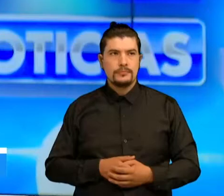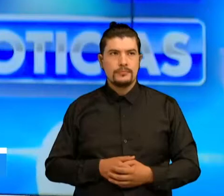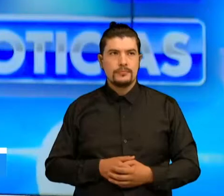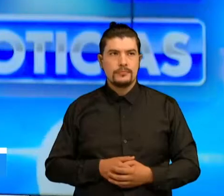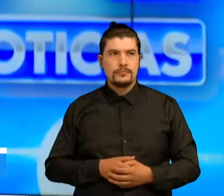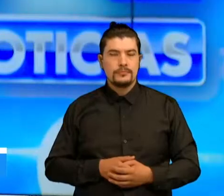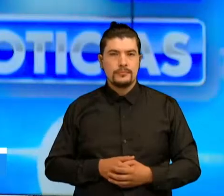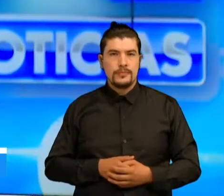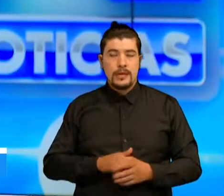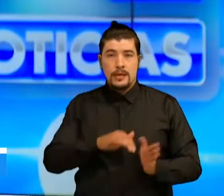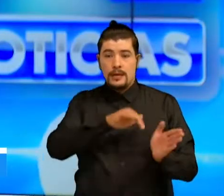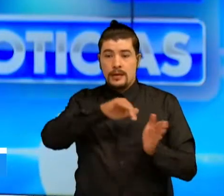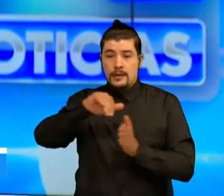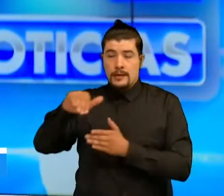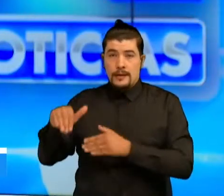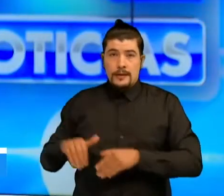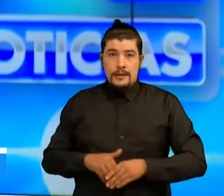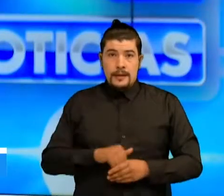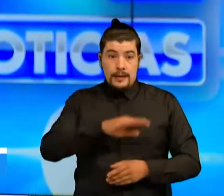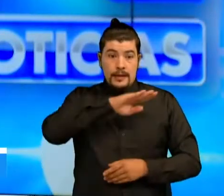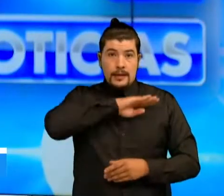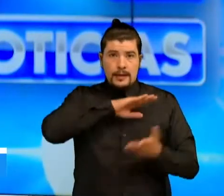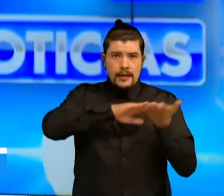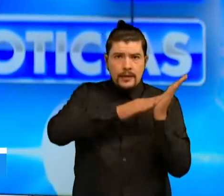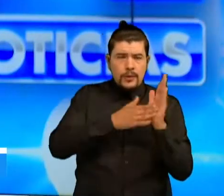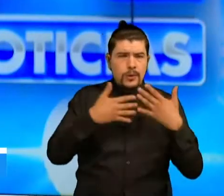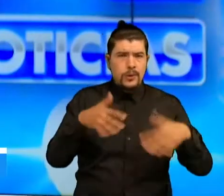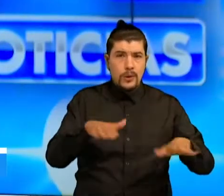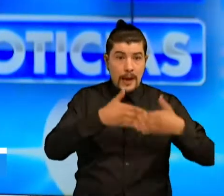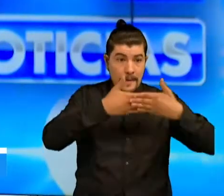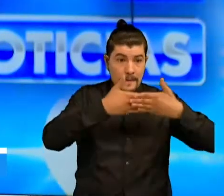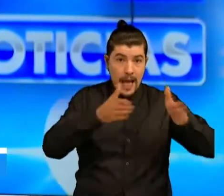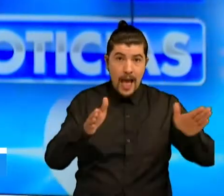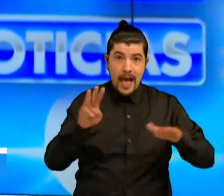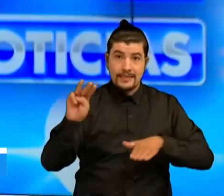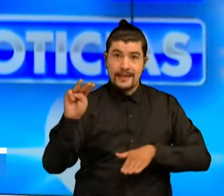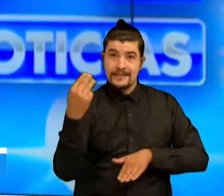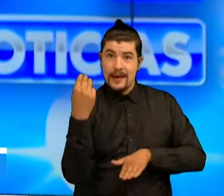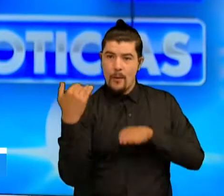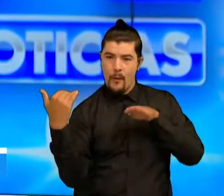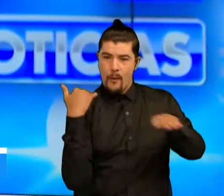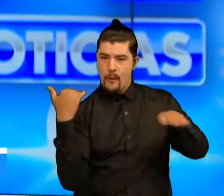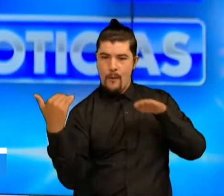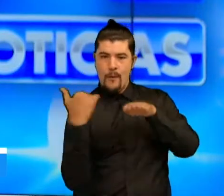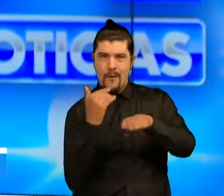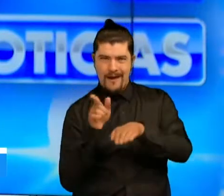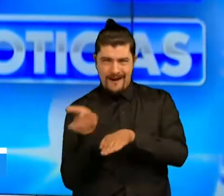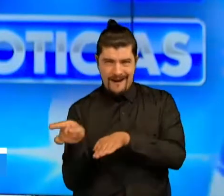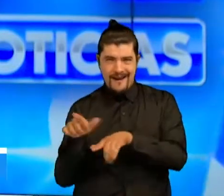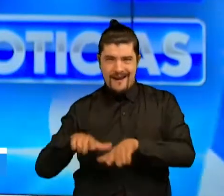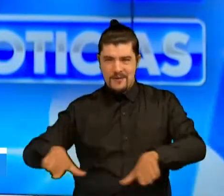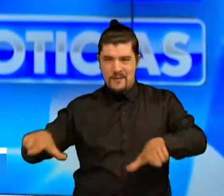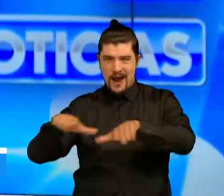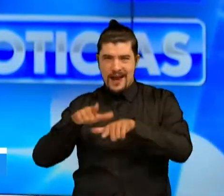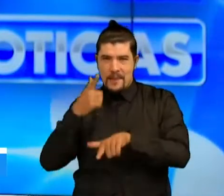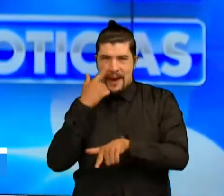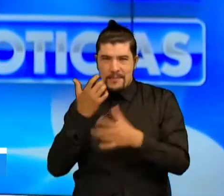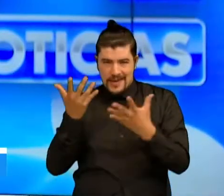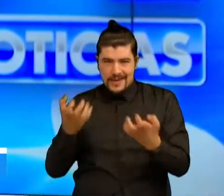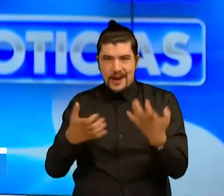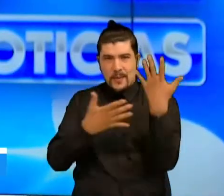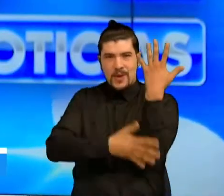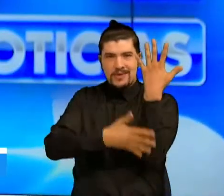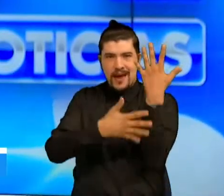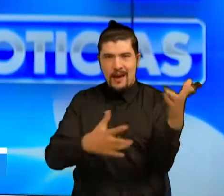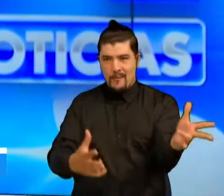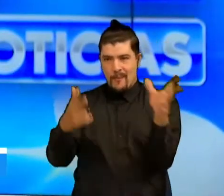cambiamos de tema porque hoy el alcalde de floridablanca inauguró el tercer carril sobre la autopista en el sector de la estación de servicio la riviera y el intercambiador de papi quiero piña